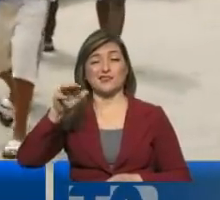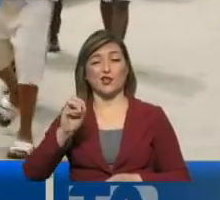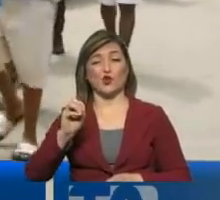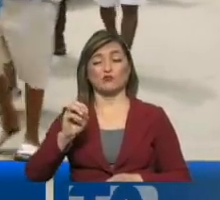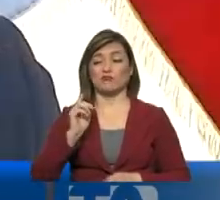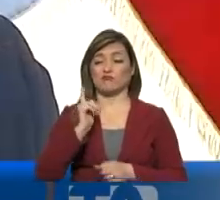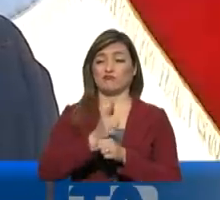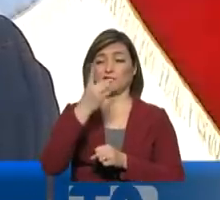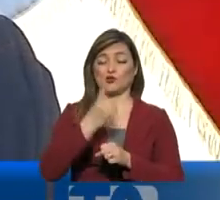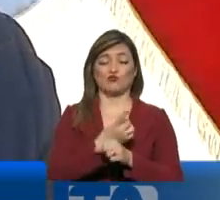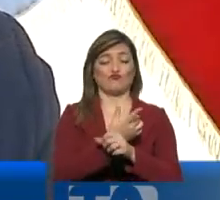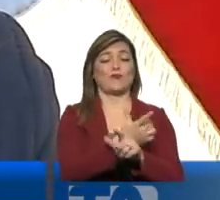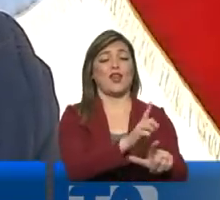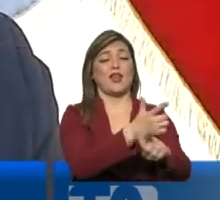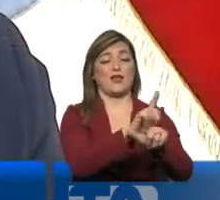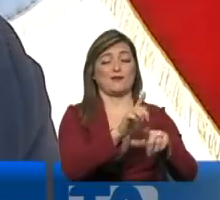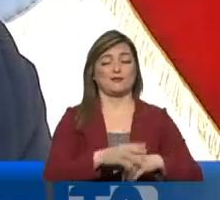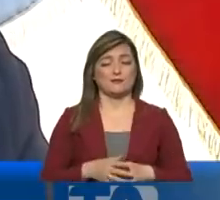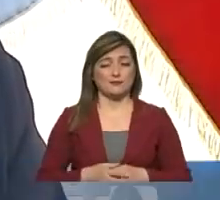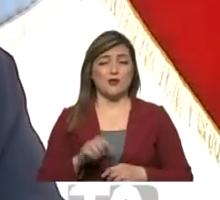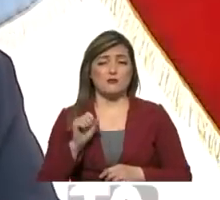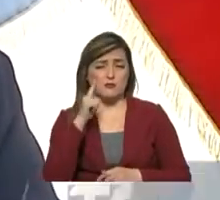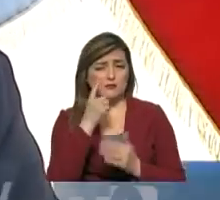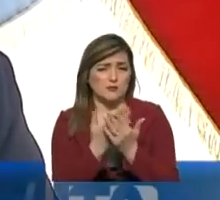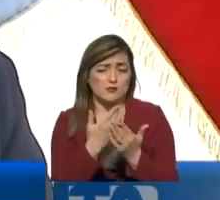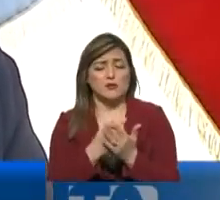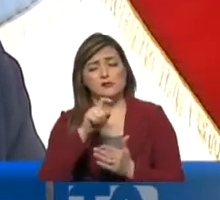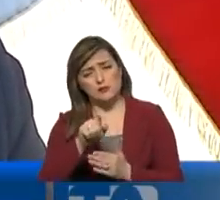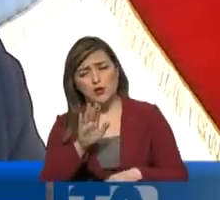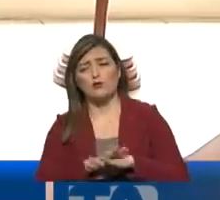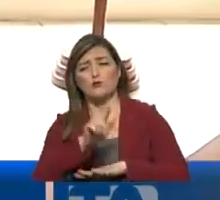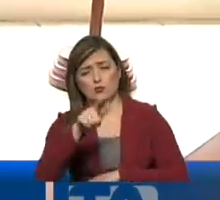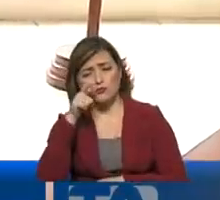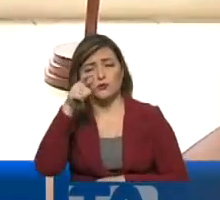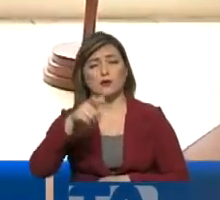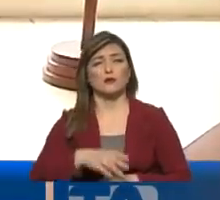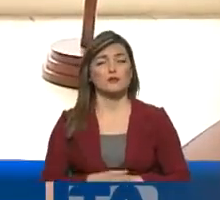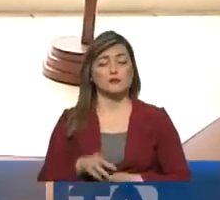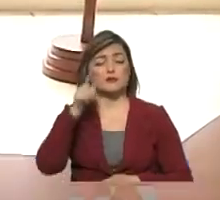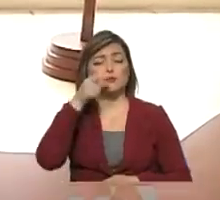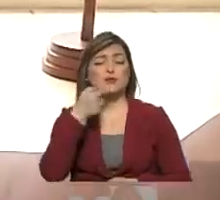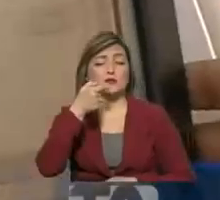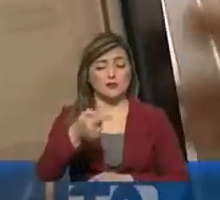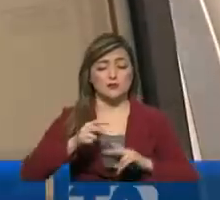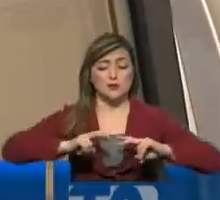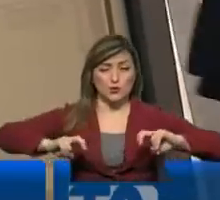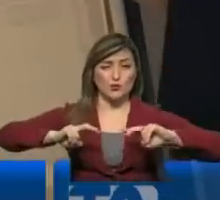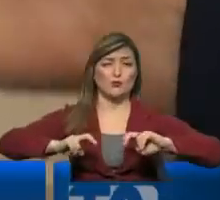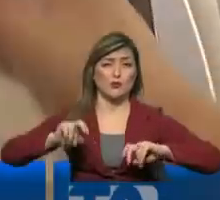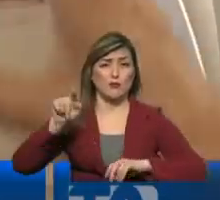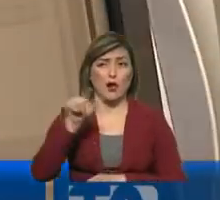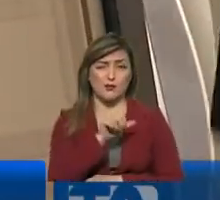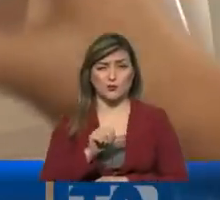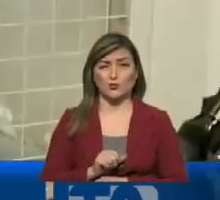sí habían los elementos necesarios para emitir una acusación fiscal. La fiscalía dice que investiga de oficio la actuación